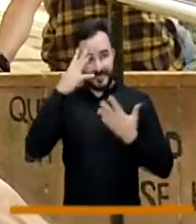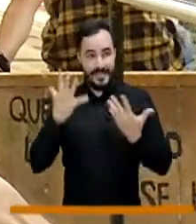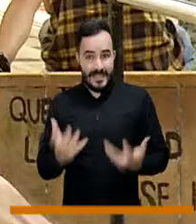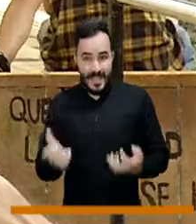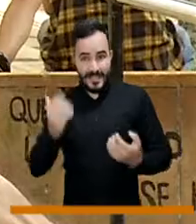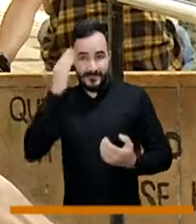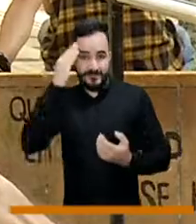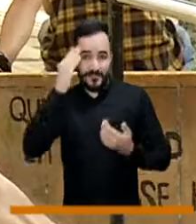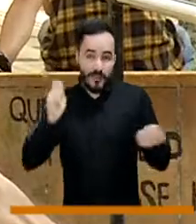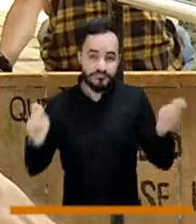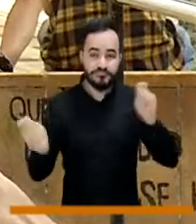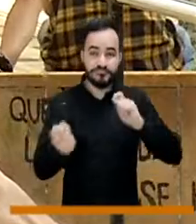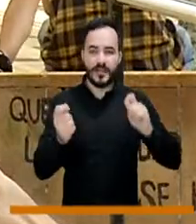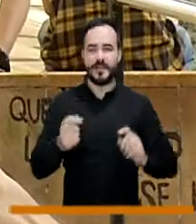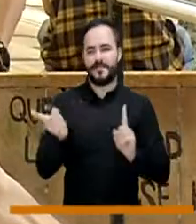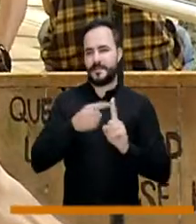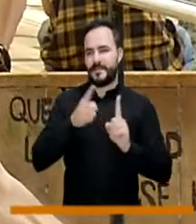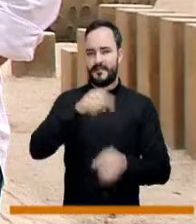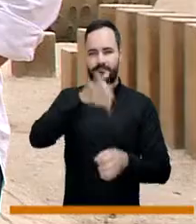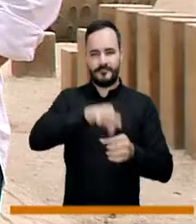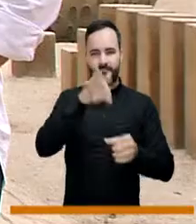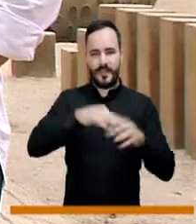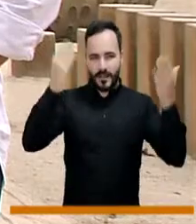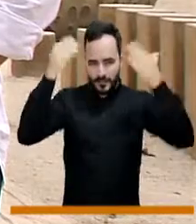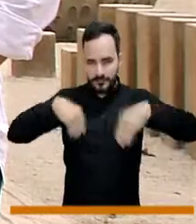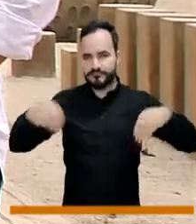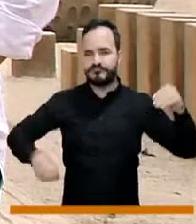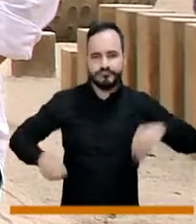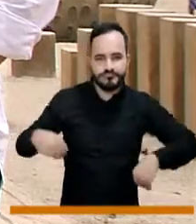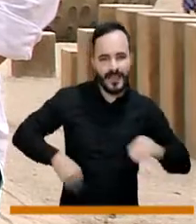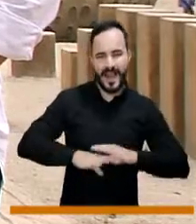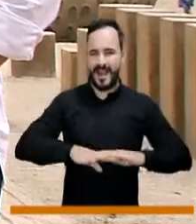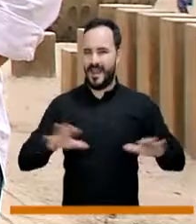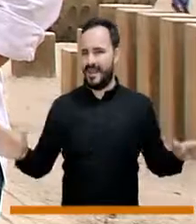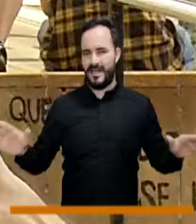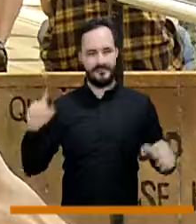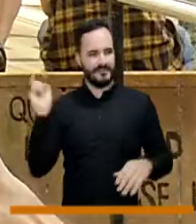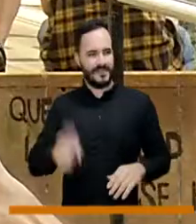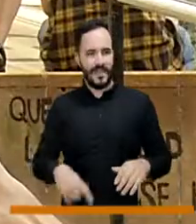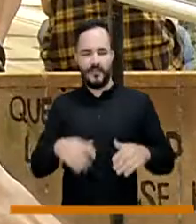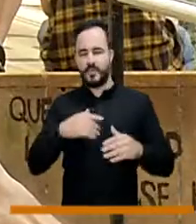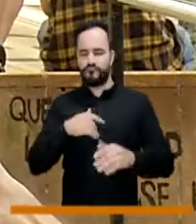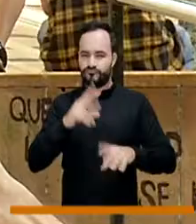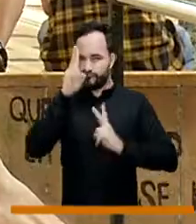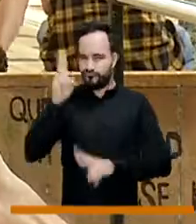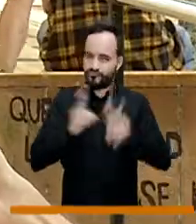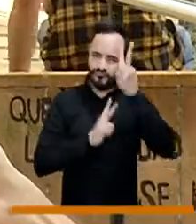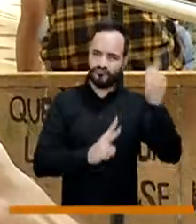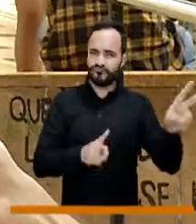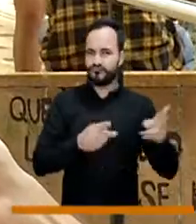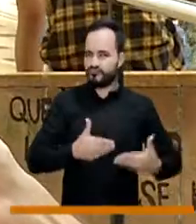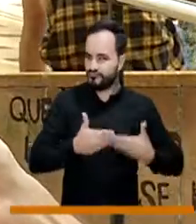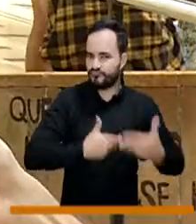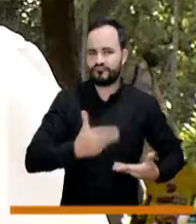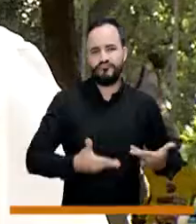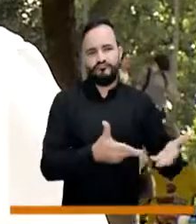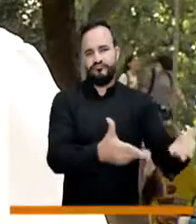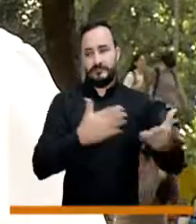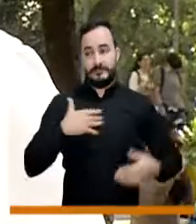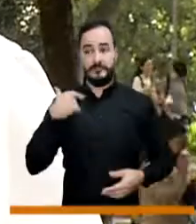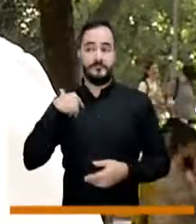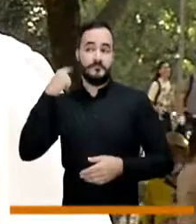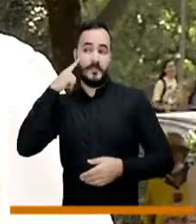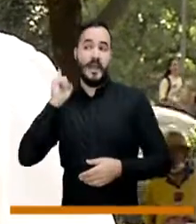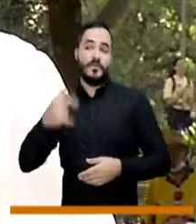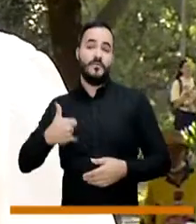que para garantizar un cambio en el país lo primero que se debe garantizar es la transparencia de las elecciones. Creo que en eso nos falta, pero yo creo que este país quiere cambio y